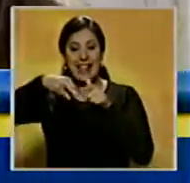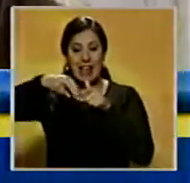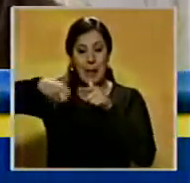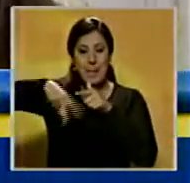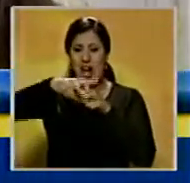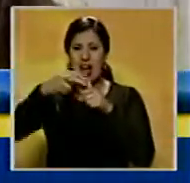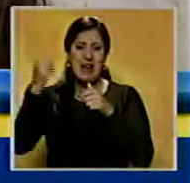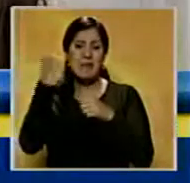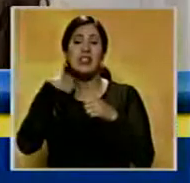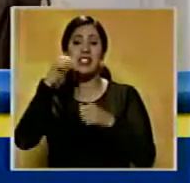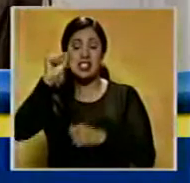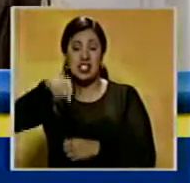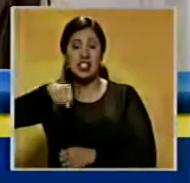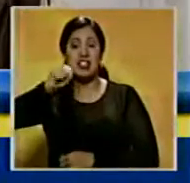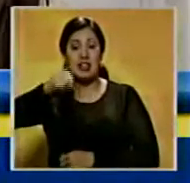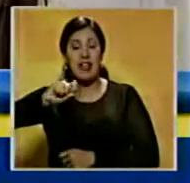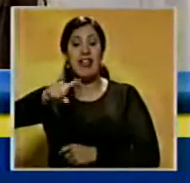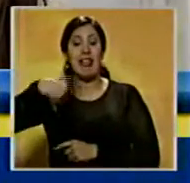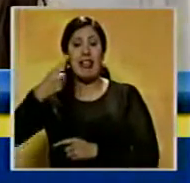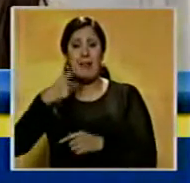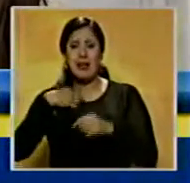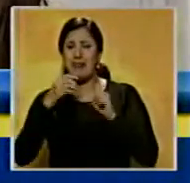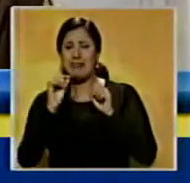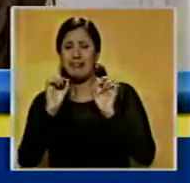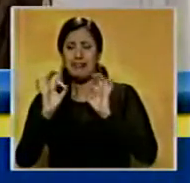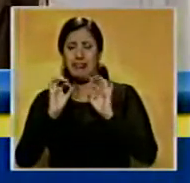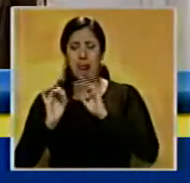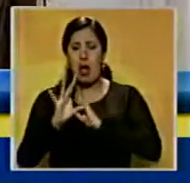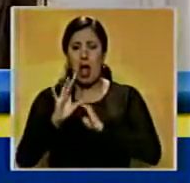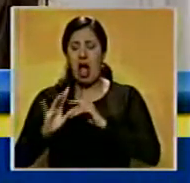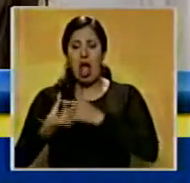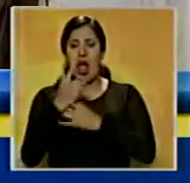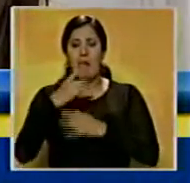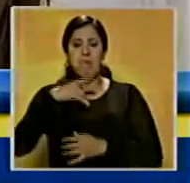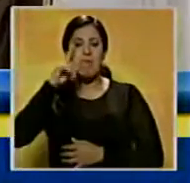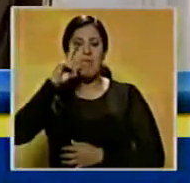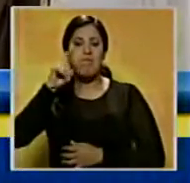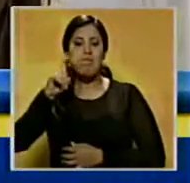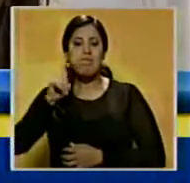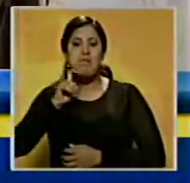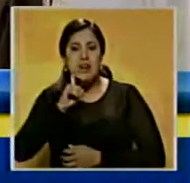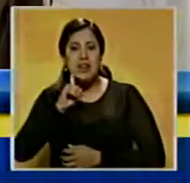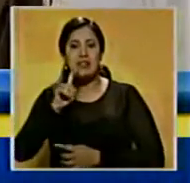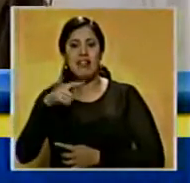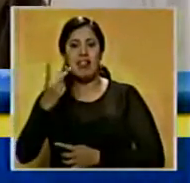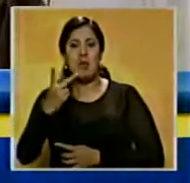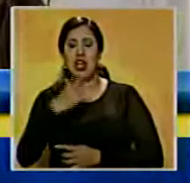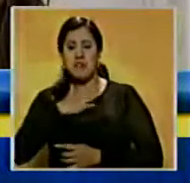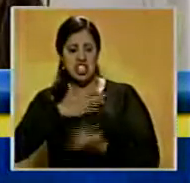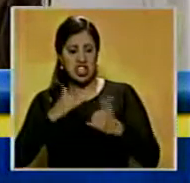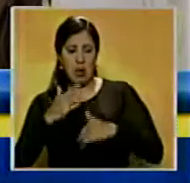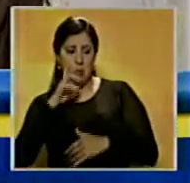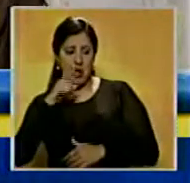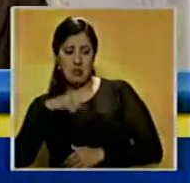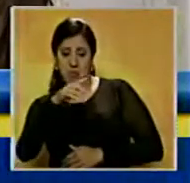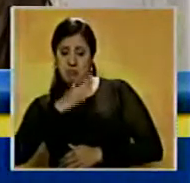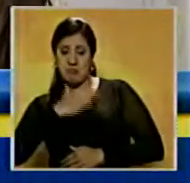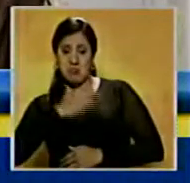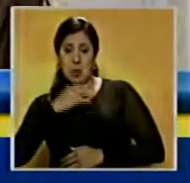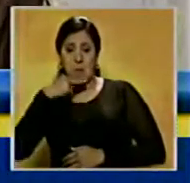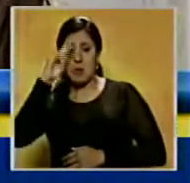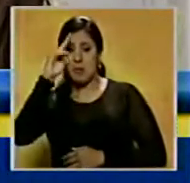hubo agresión física. Cuando quedó embarazada, lo primero es negar que ese hijo fuera de él,